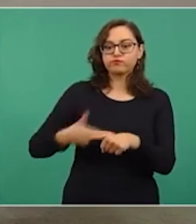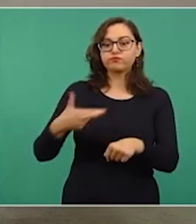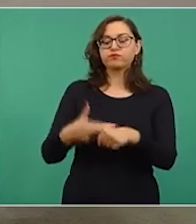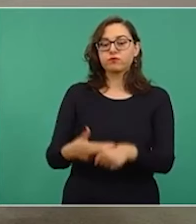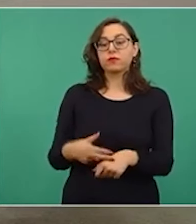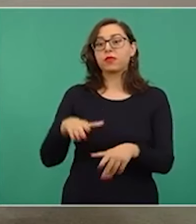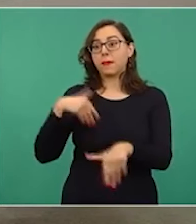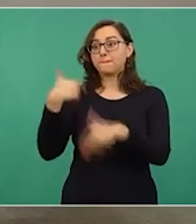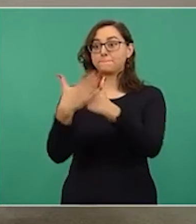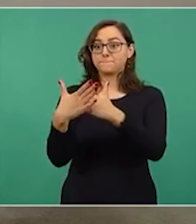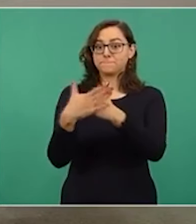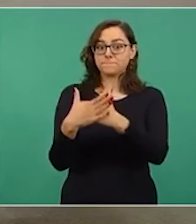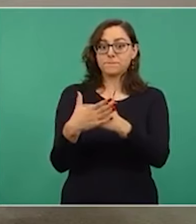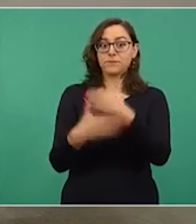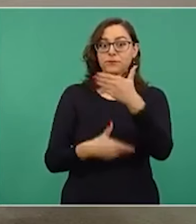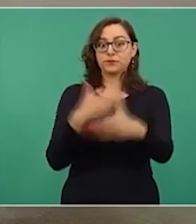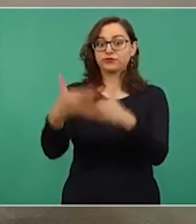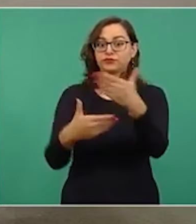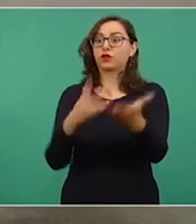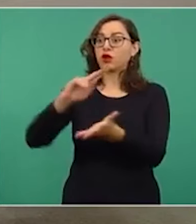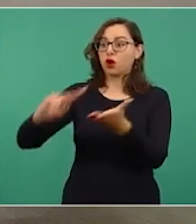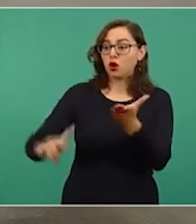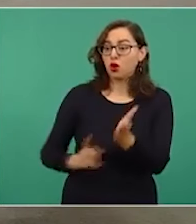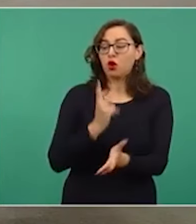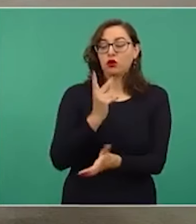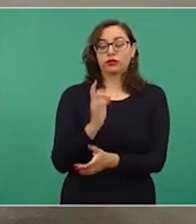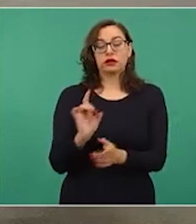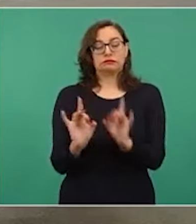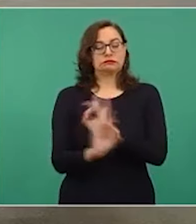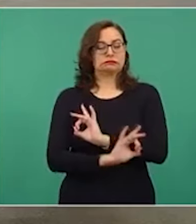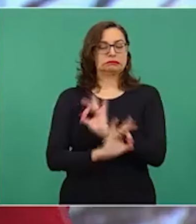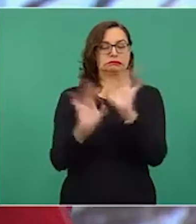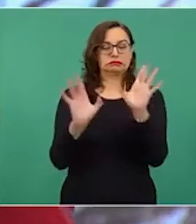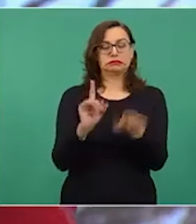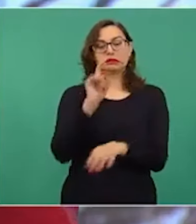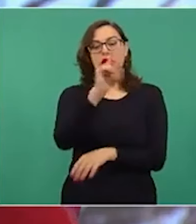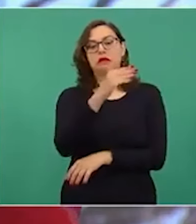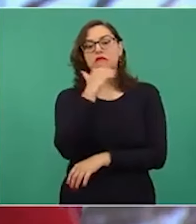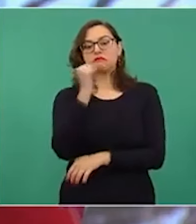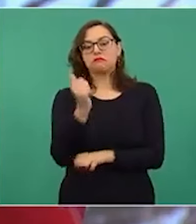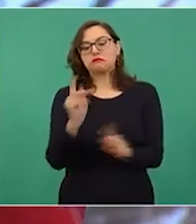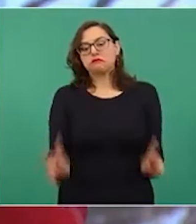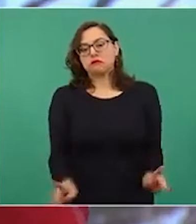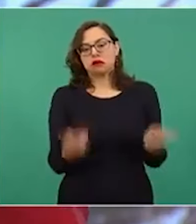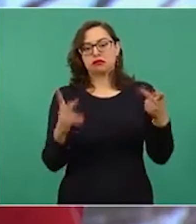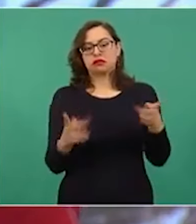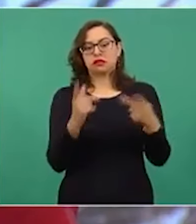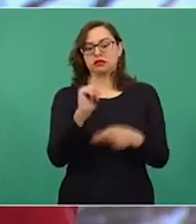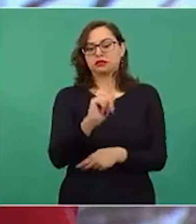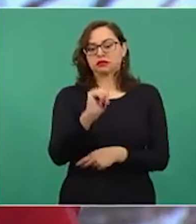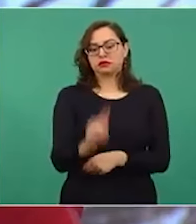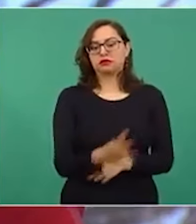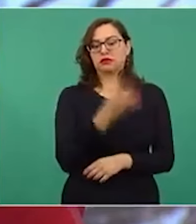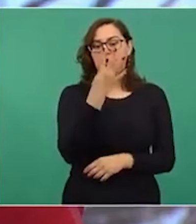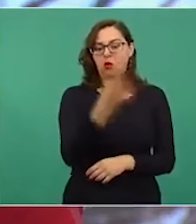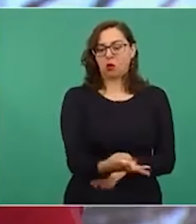recientemente ocurrió en Alemania, una subasta donde se pretendían vender 74 piezas de origen